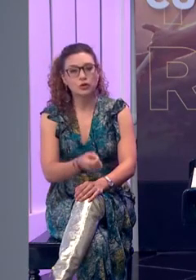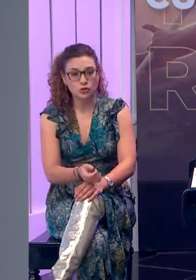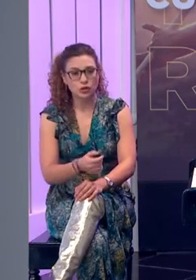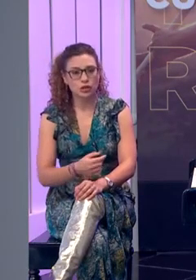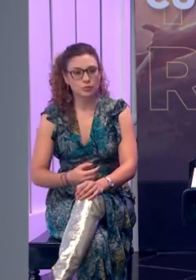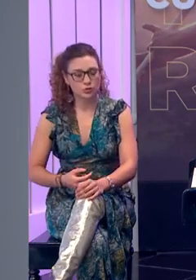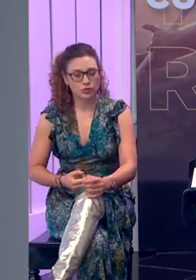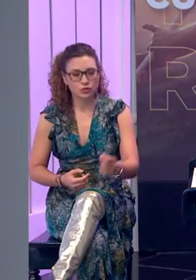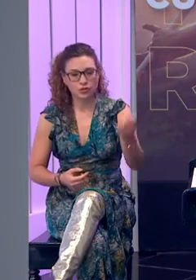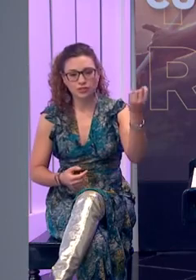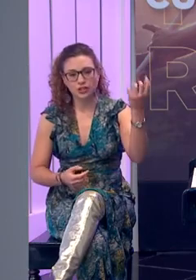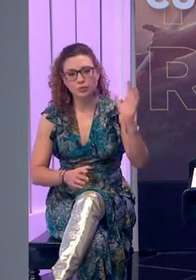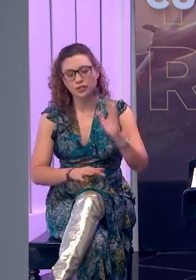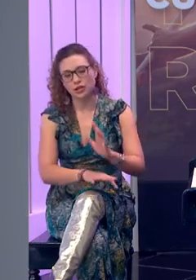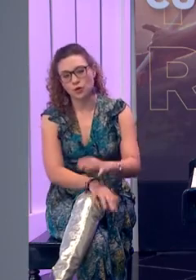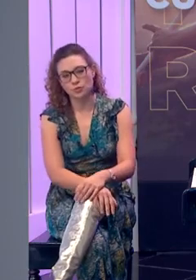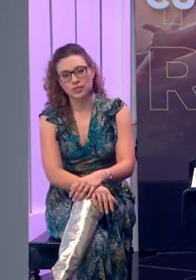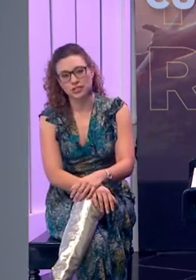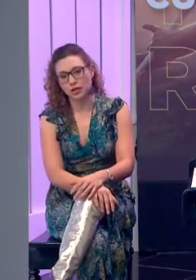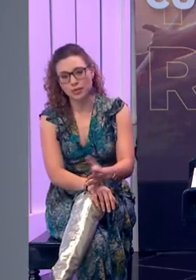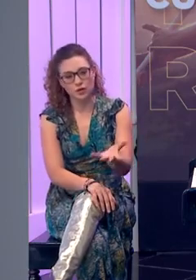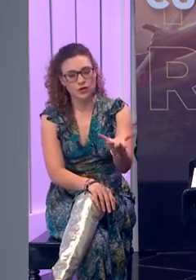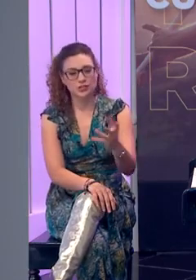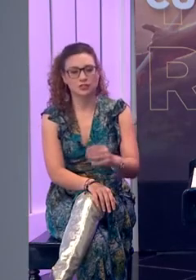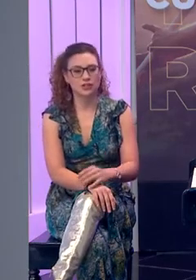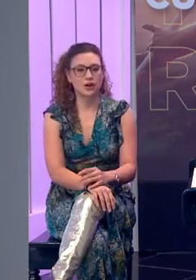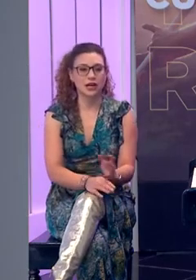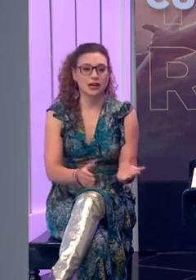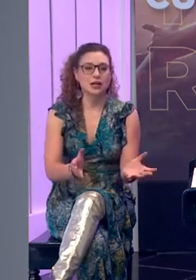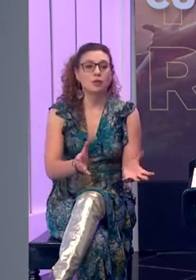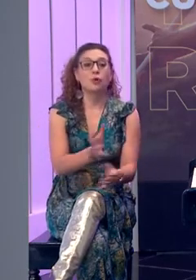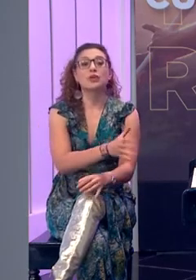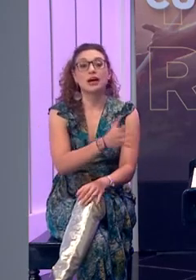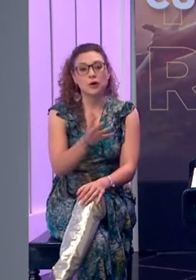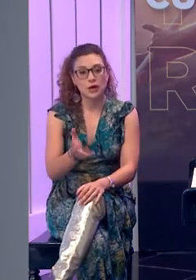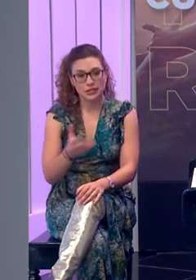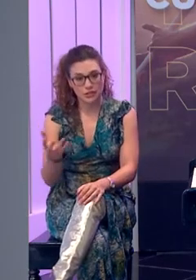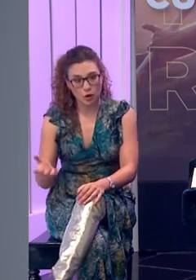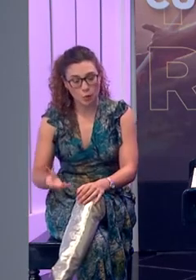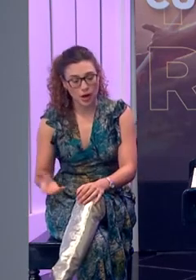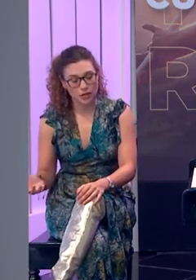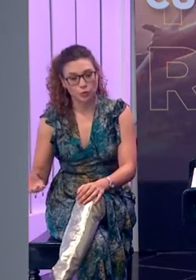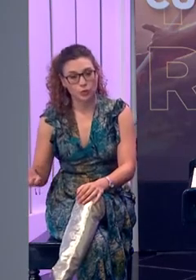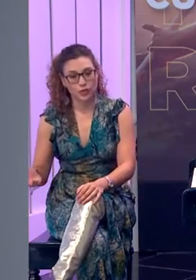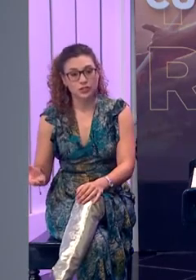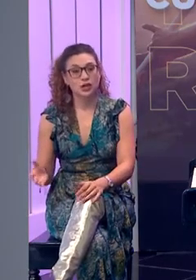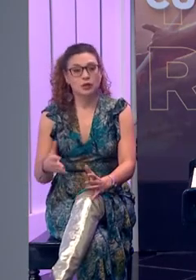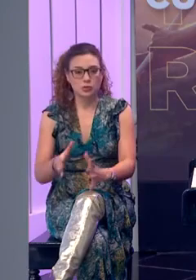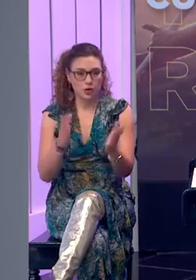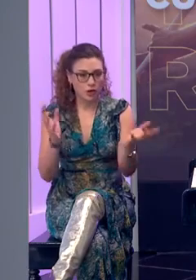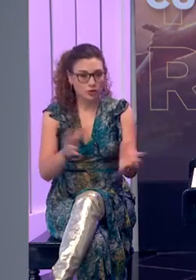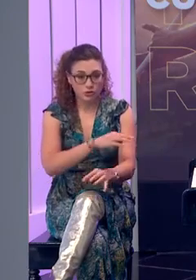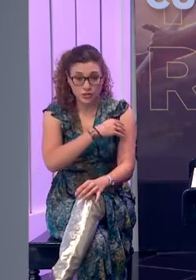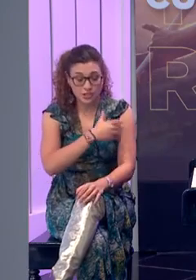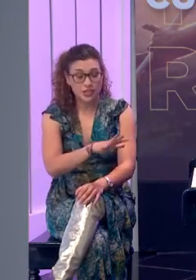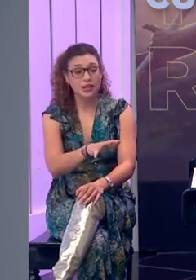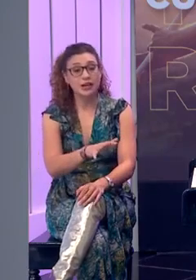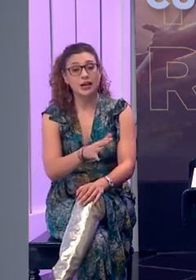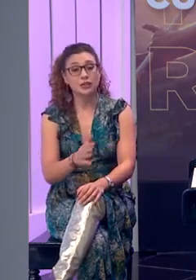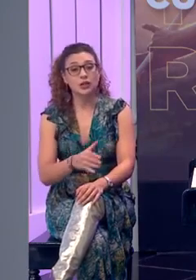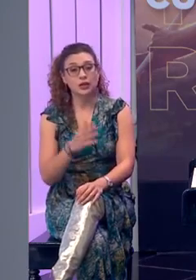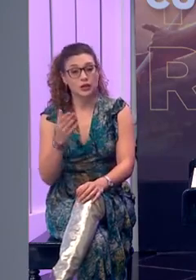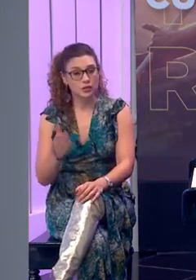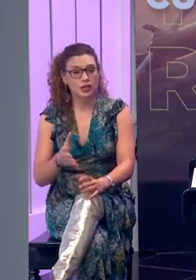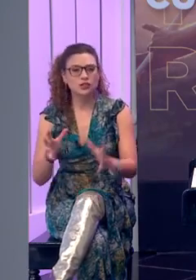infantil e incluso de prostitución infantil, porque tenía un billete en la mano, lo que significaba que podían haberle estado pagando por eso. Pues bueno, la controversia